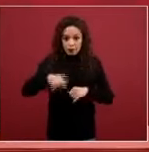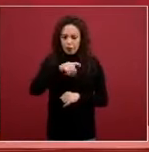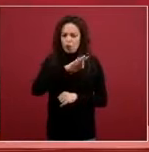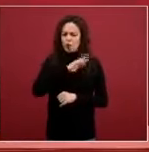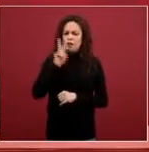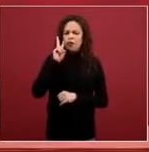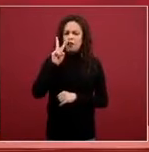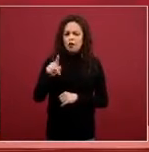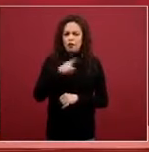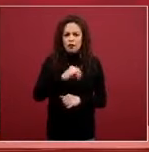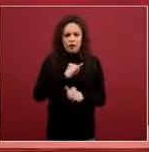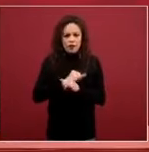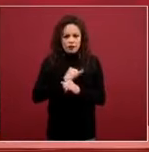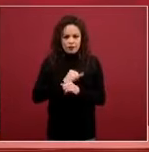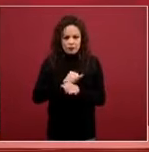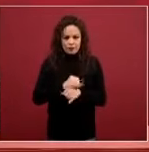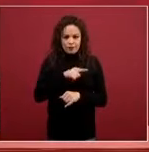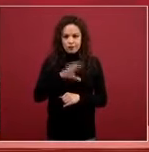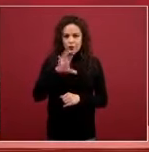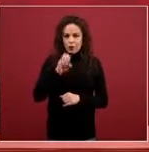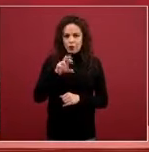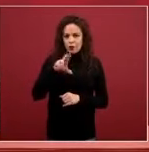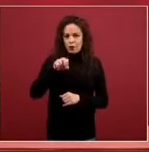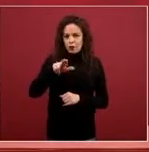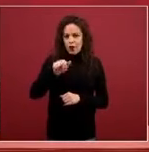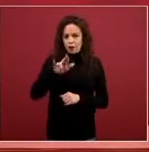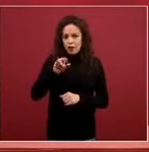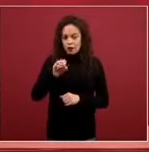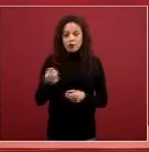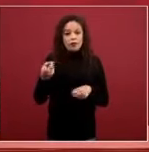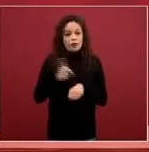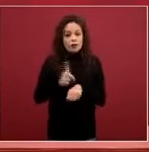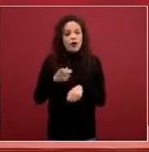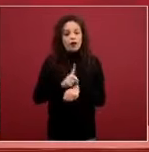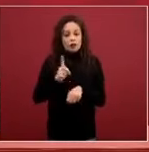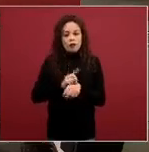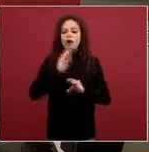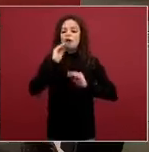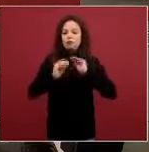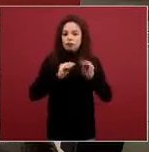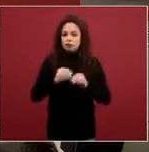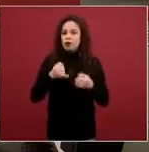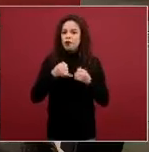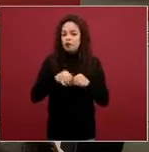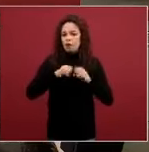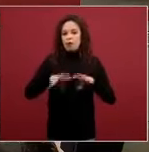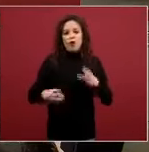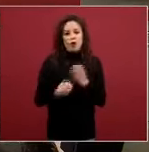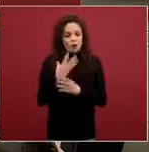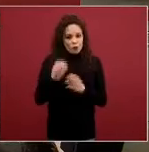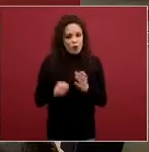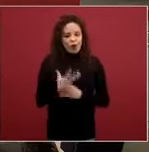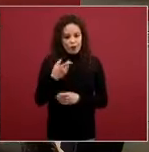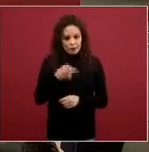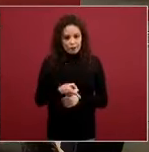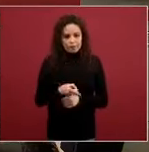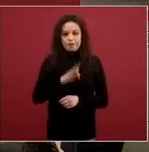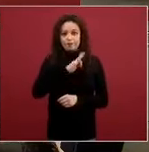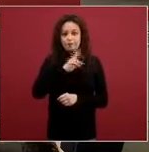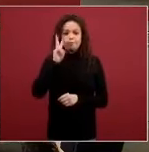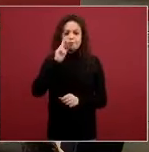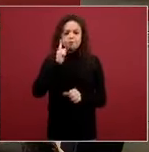micrositio de coronavirus y se actualiza también todos los días, tiene el objetivo de poder justo identificar